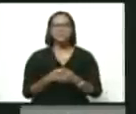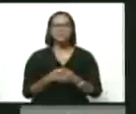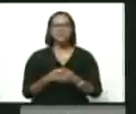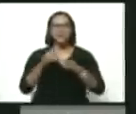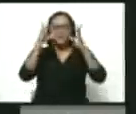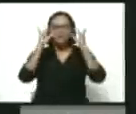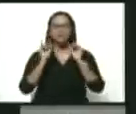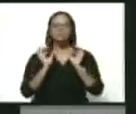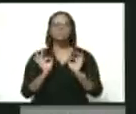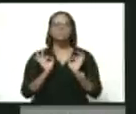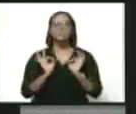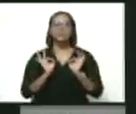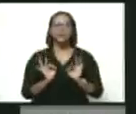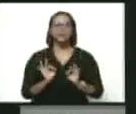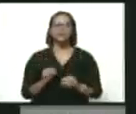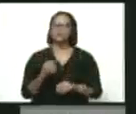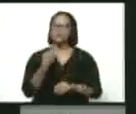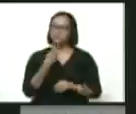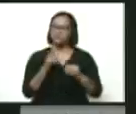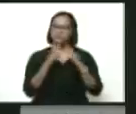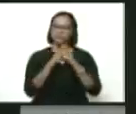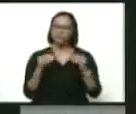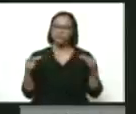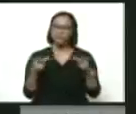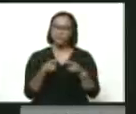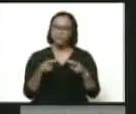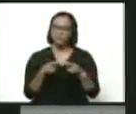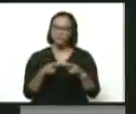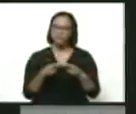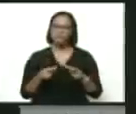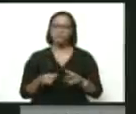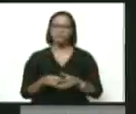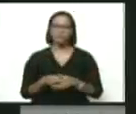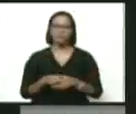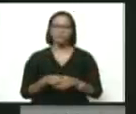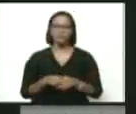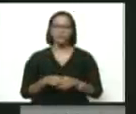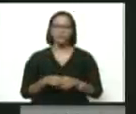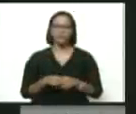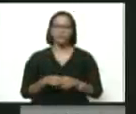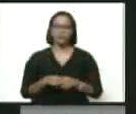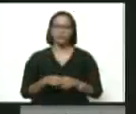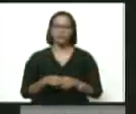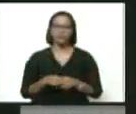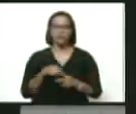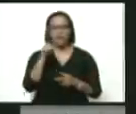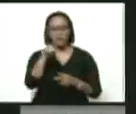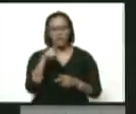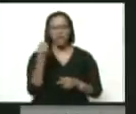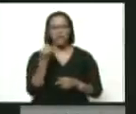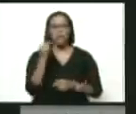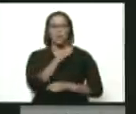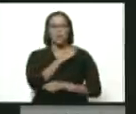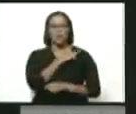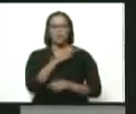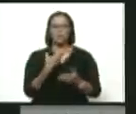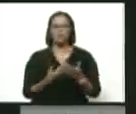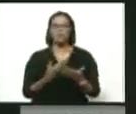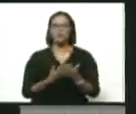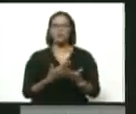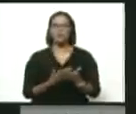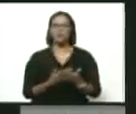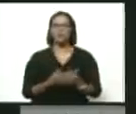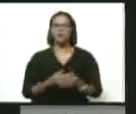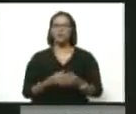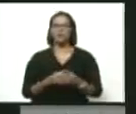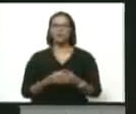se lo he dicho a todos los compañeros, a a ti como jefe del partido, a